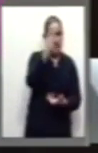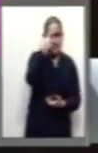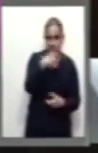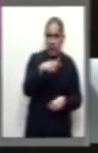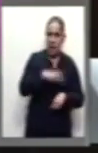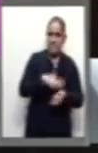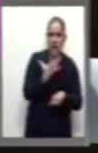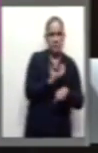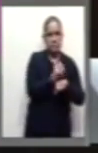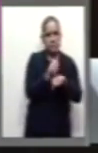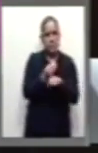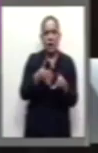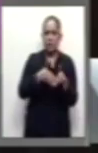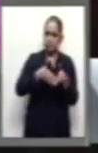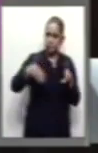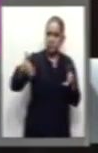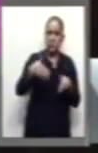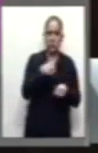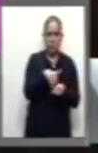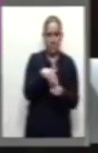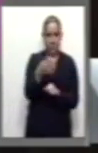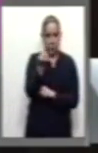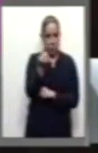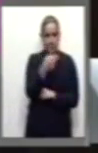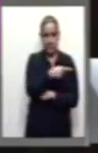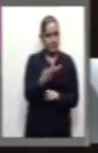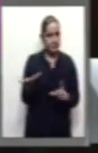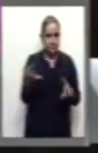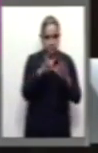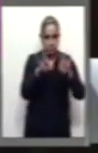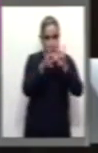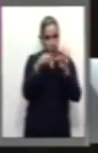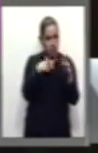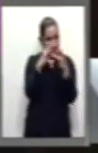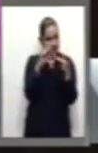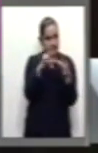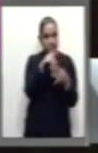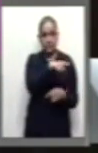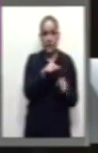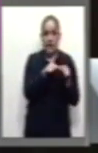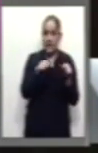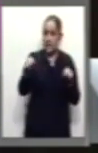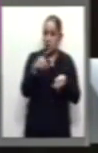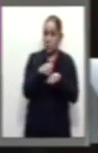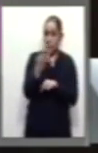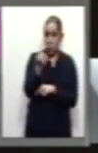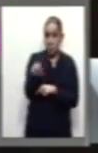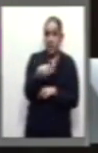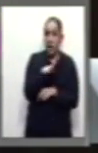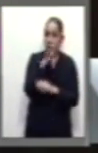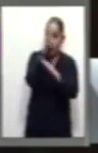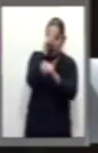9. Es importante comentar con ustedes que la línea 9 tuvo un convenio por